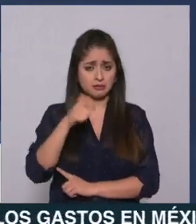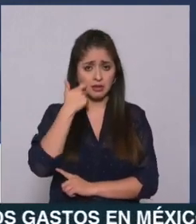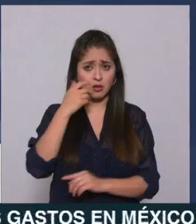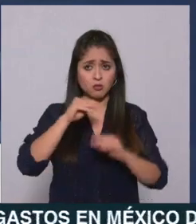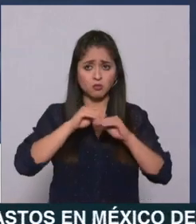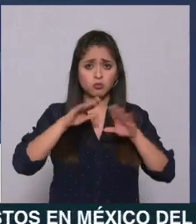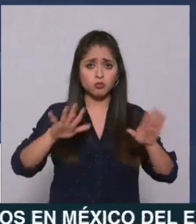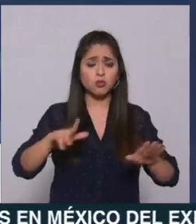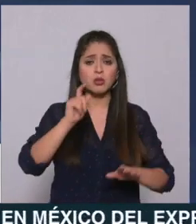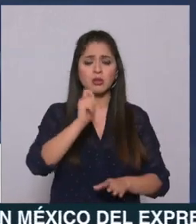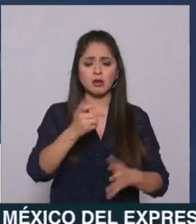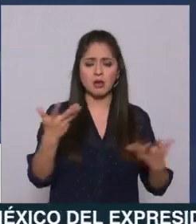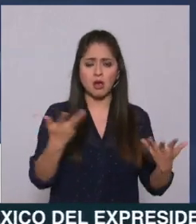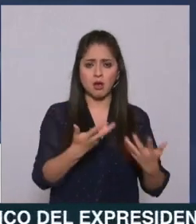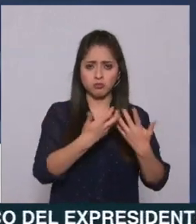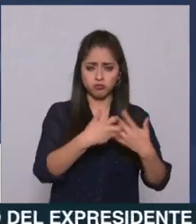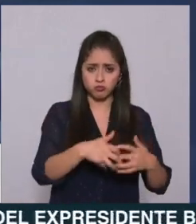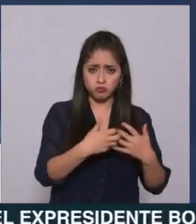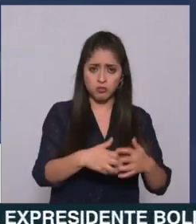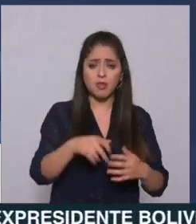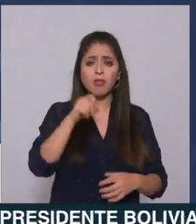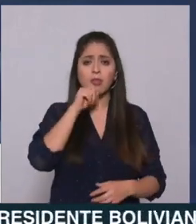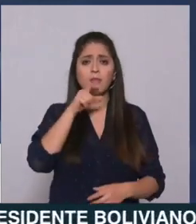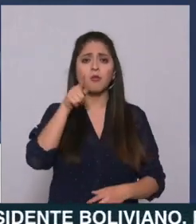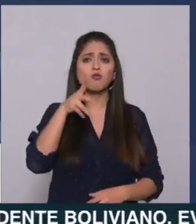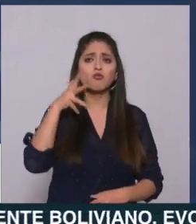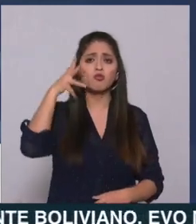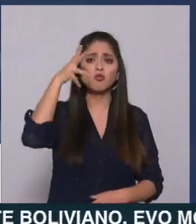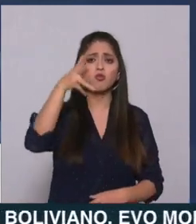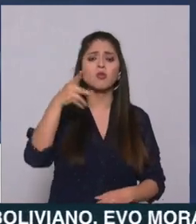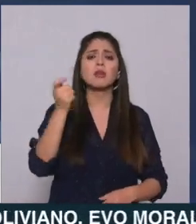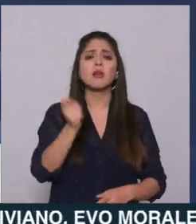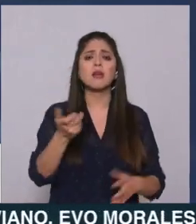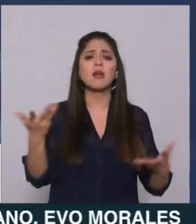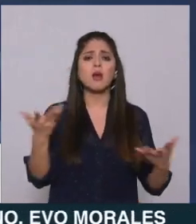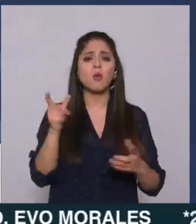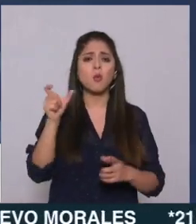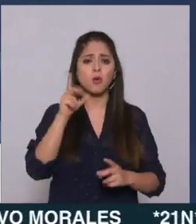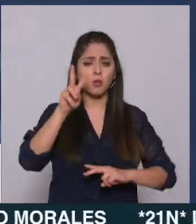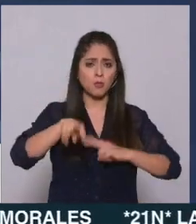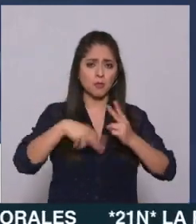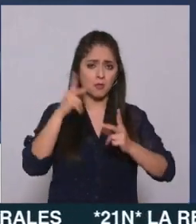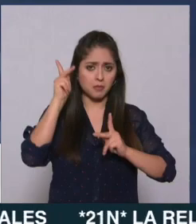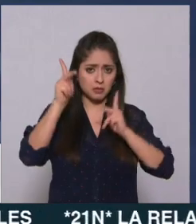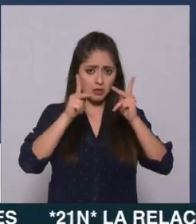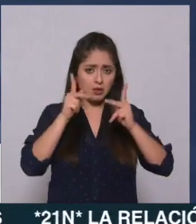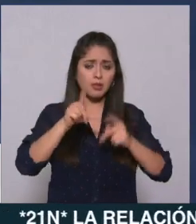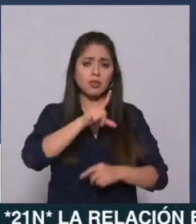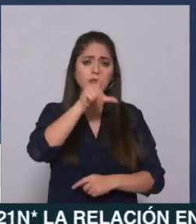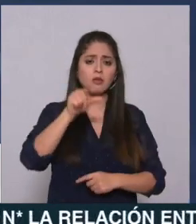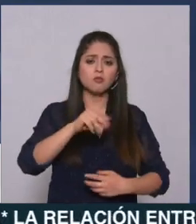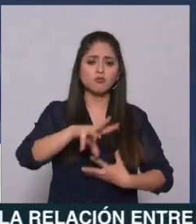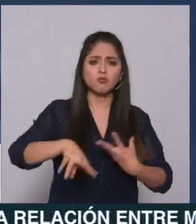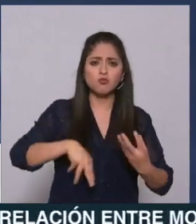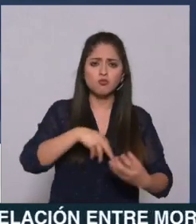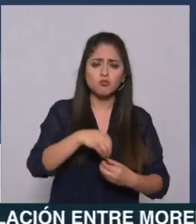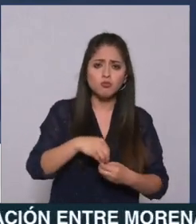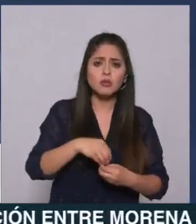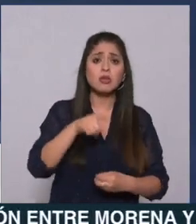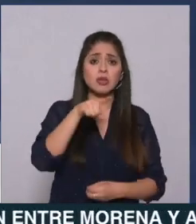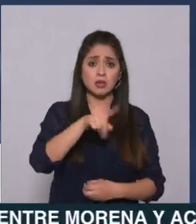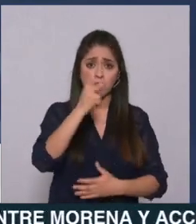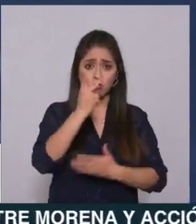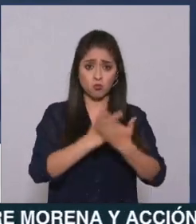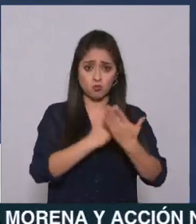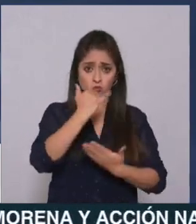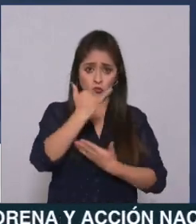en los productos que produce como en lo que puedes hacer al visitarlo y en la forma que tienes para invertir. Es un proyecto que estaremos, como te lo